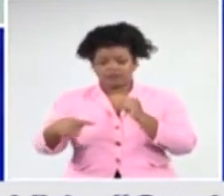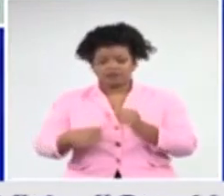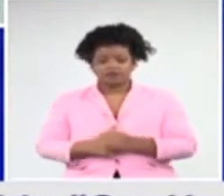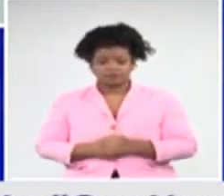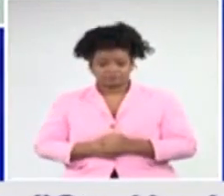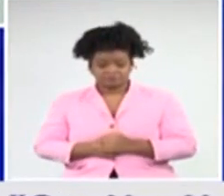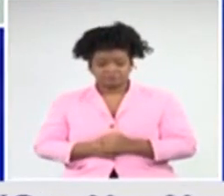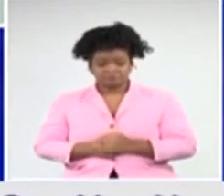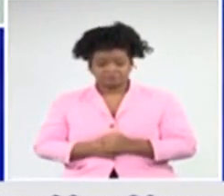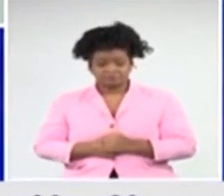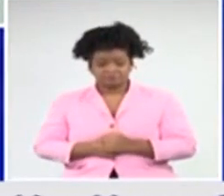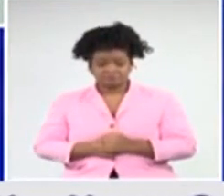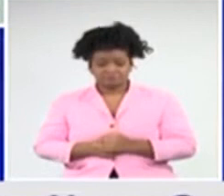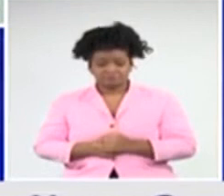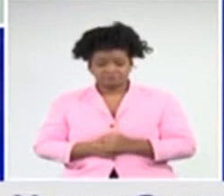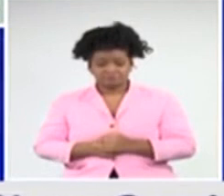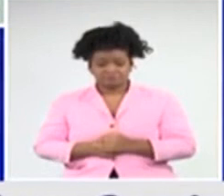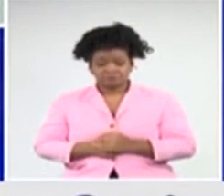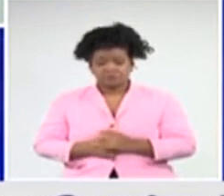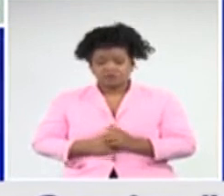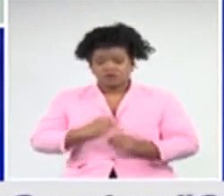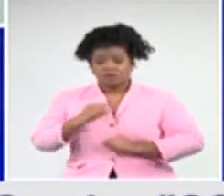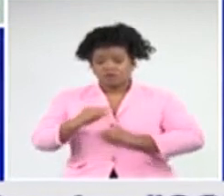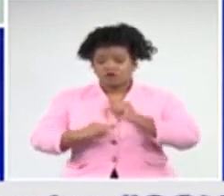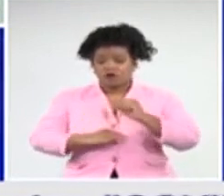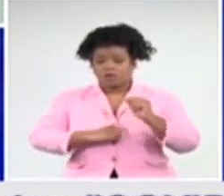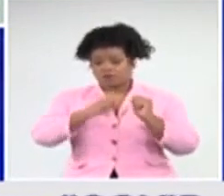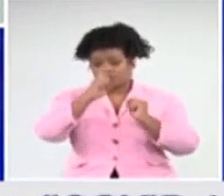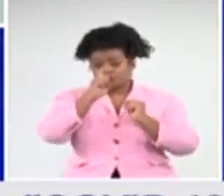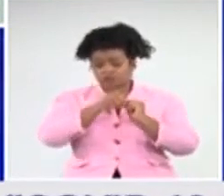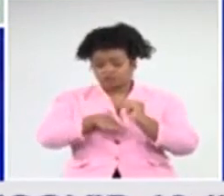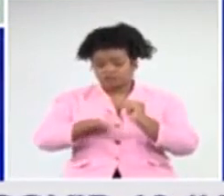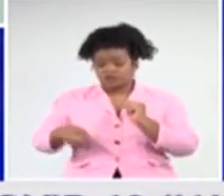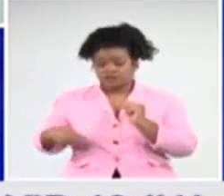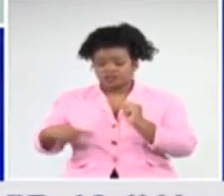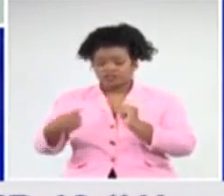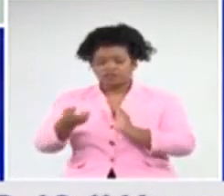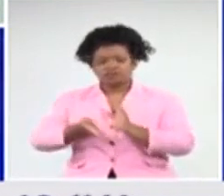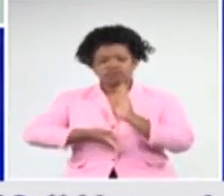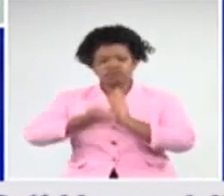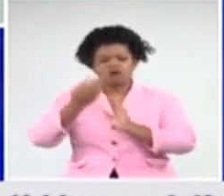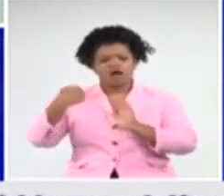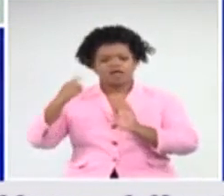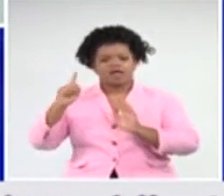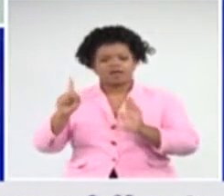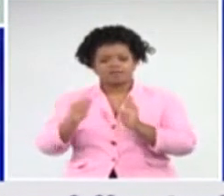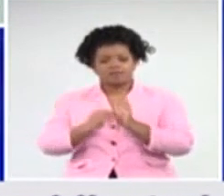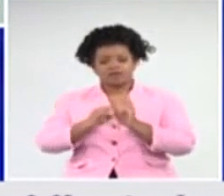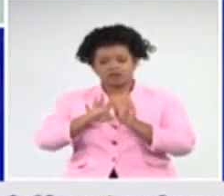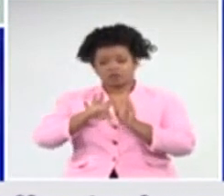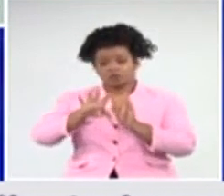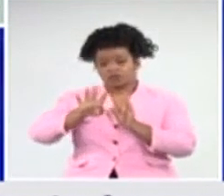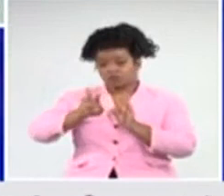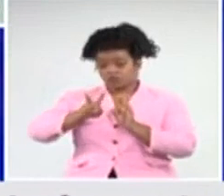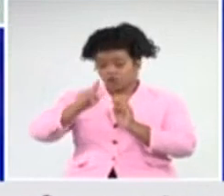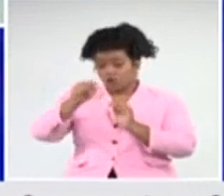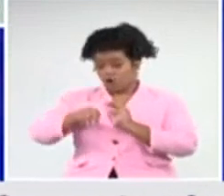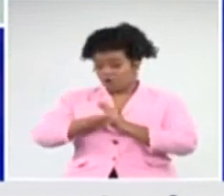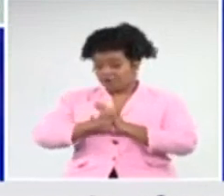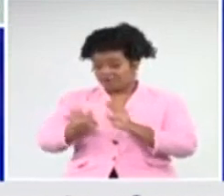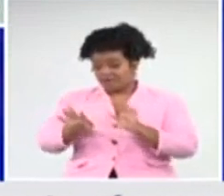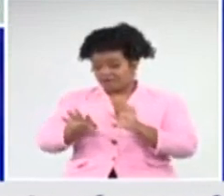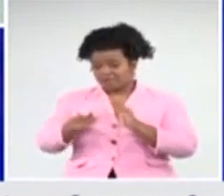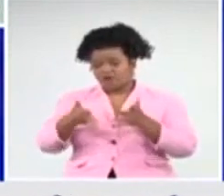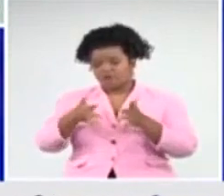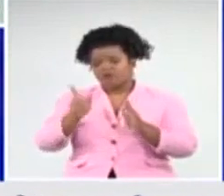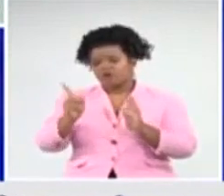promedio que se va incrementando por día. Ayer eran 1.542, ya hoy es